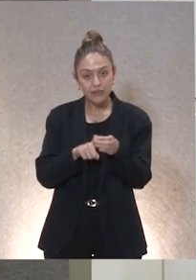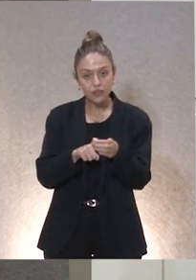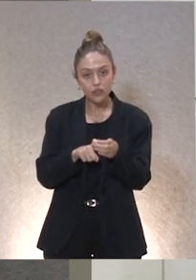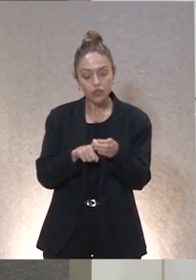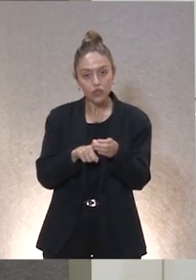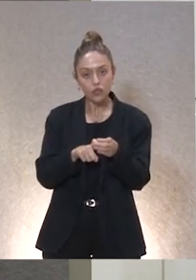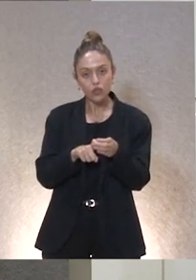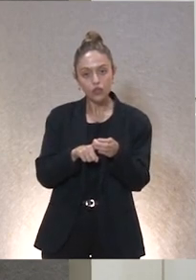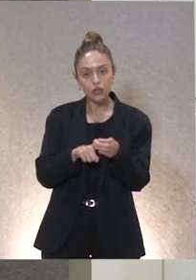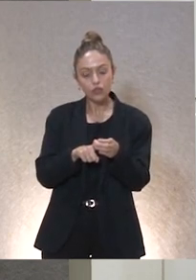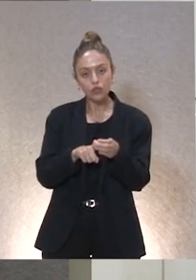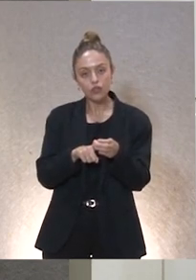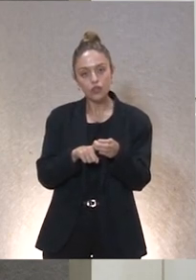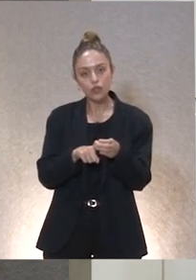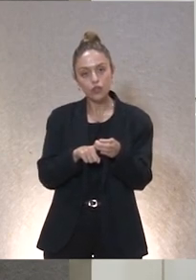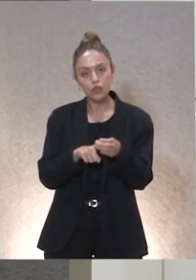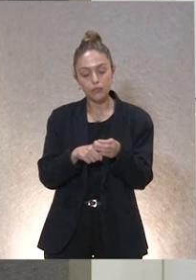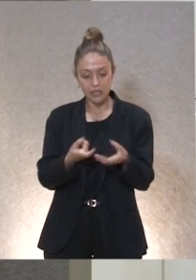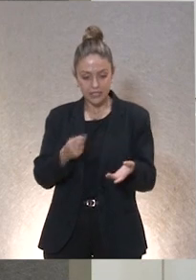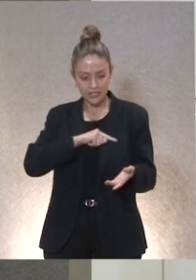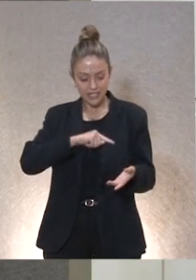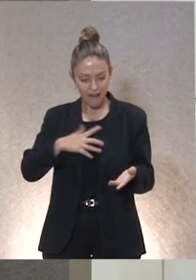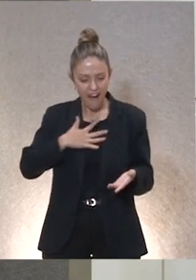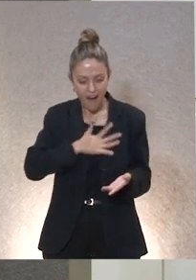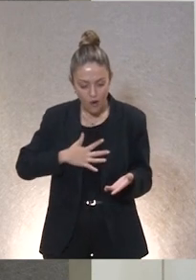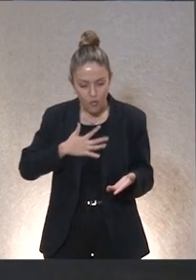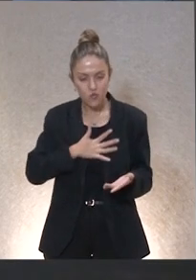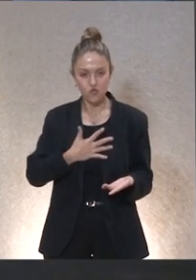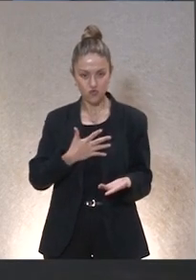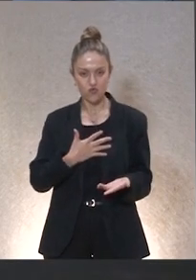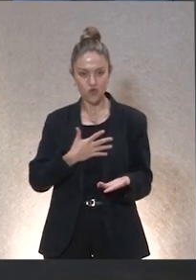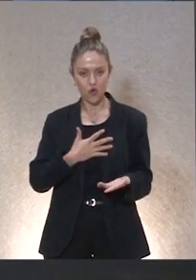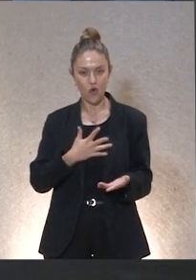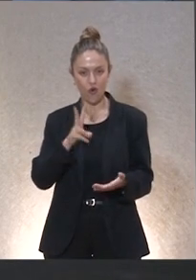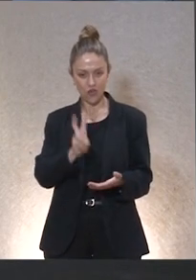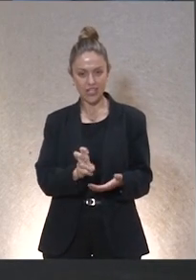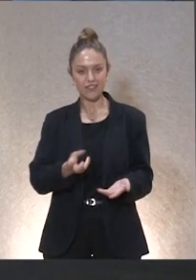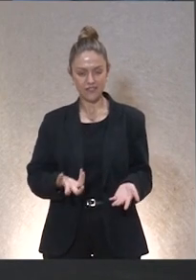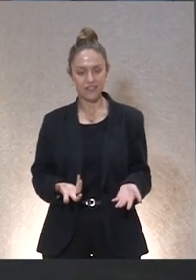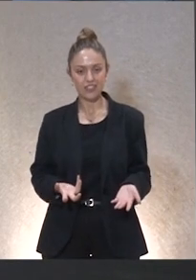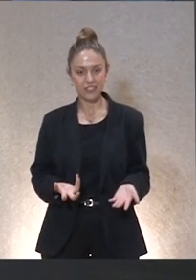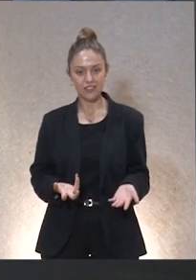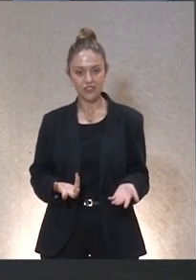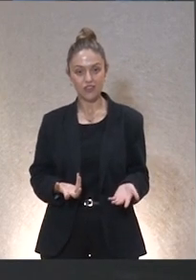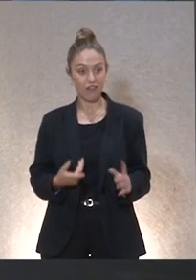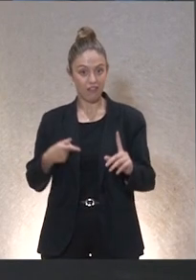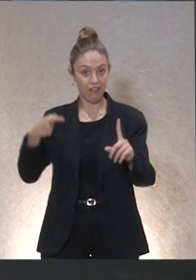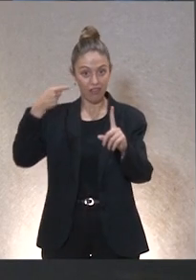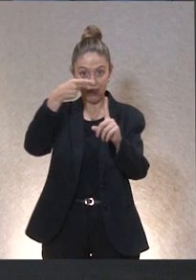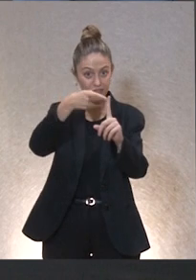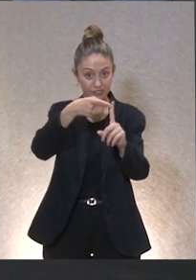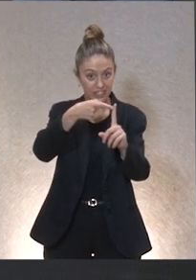sea es eh te sientas a gusto satisfecho porque es el el fin de de toda